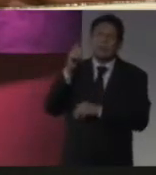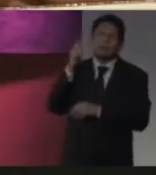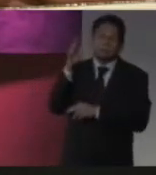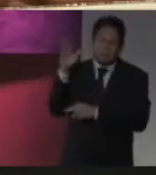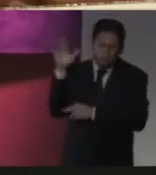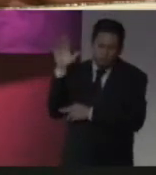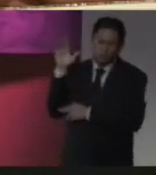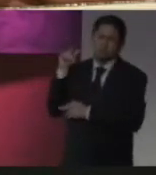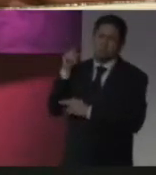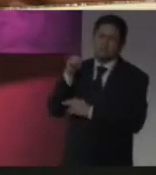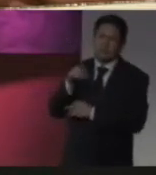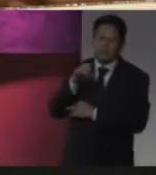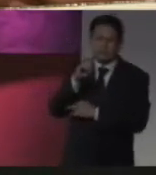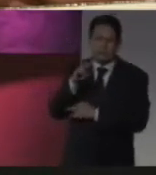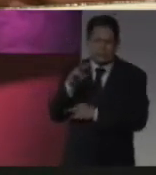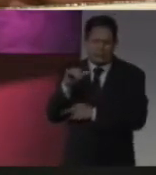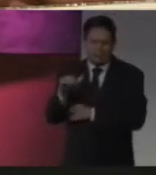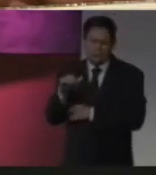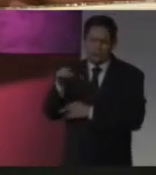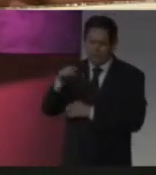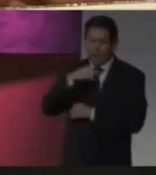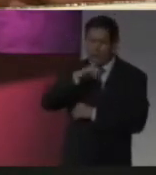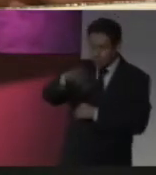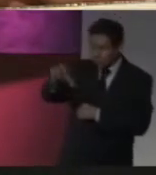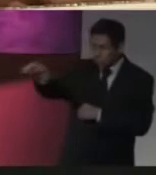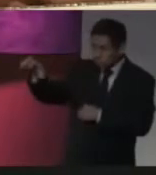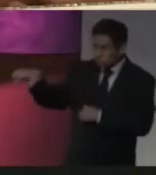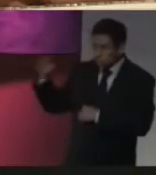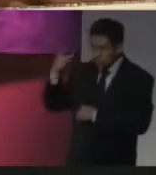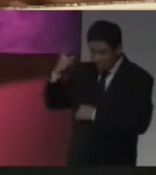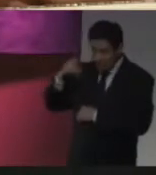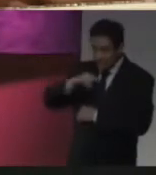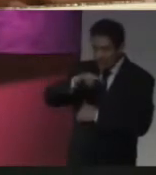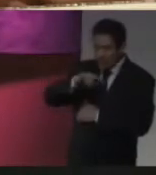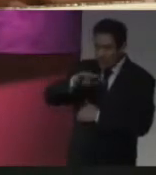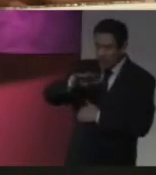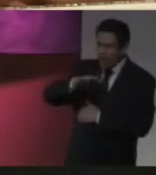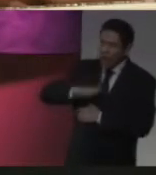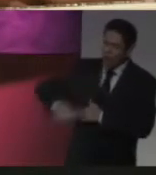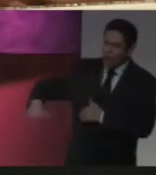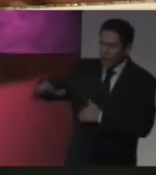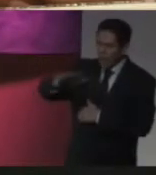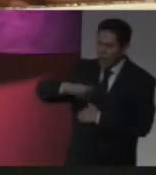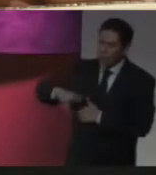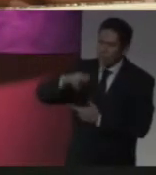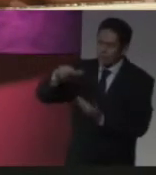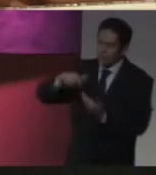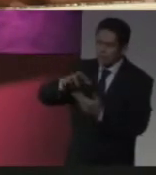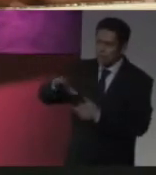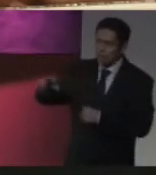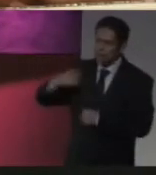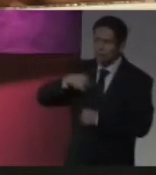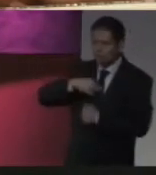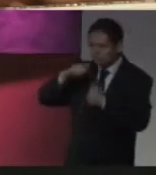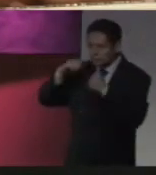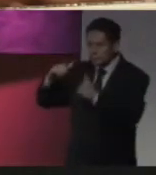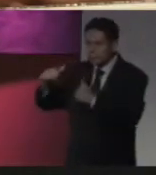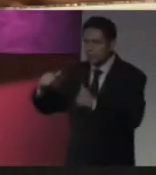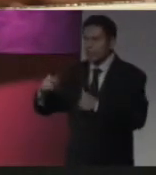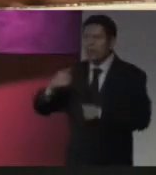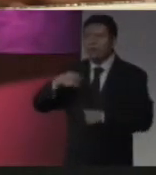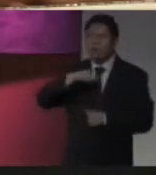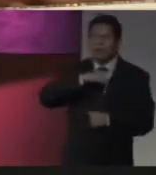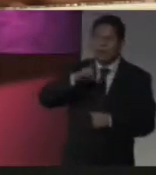Tenemos desde el Centro de Derechos un posicionamiento feminista radical. Nos planteamos la